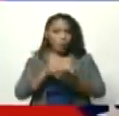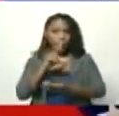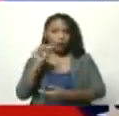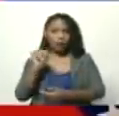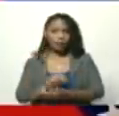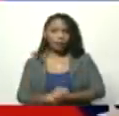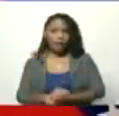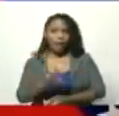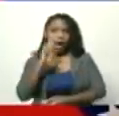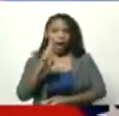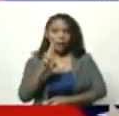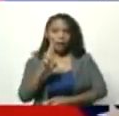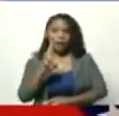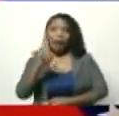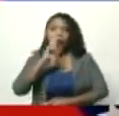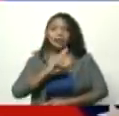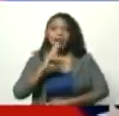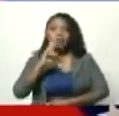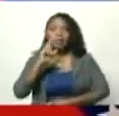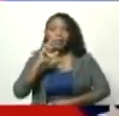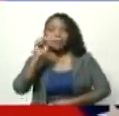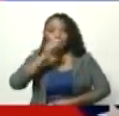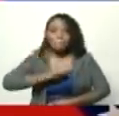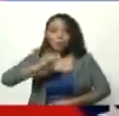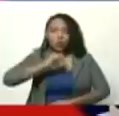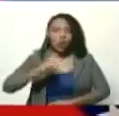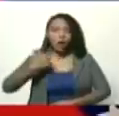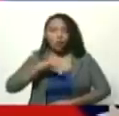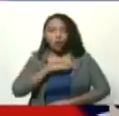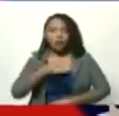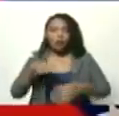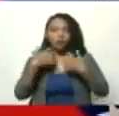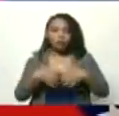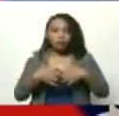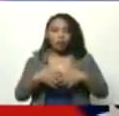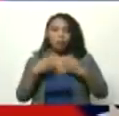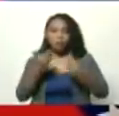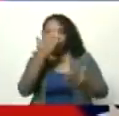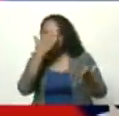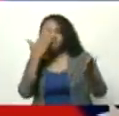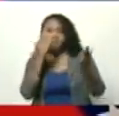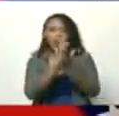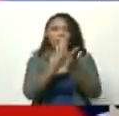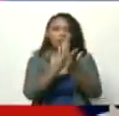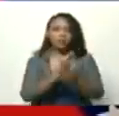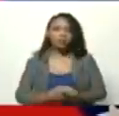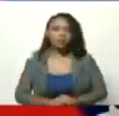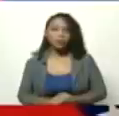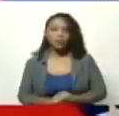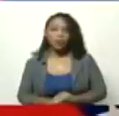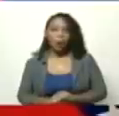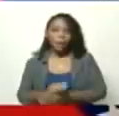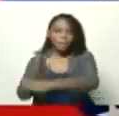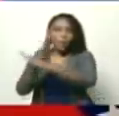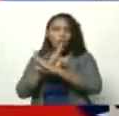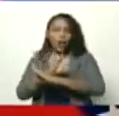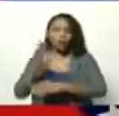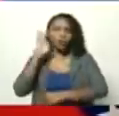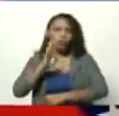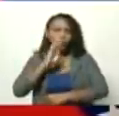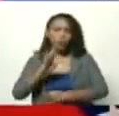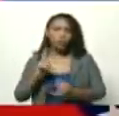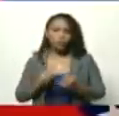La R de la resistencia que ha tenido nuestra industria para enfrentar un bloqueo criminal,